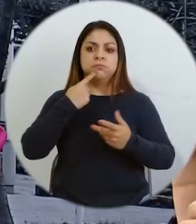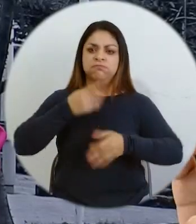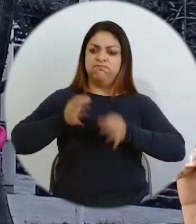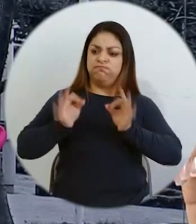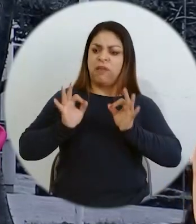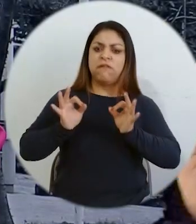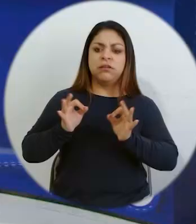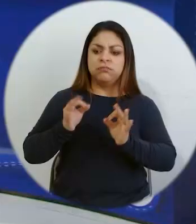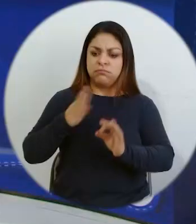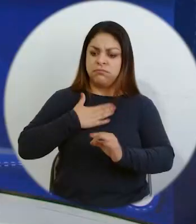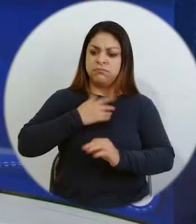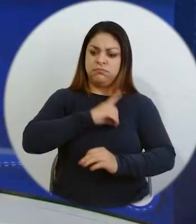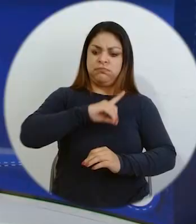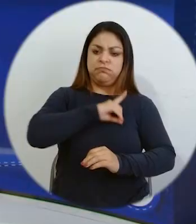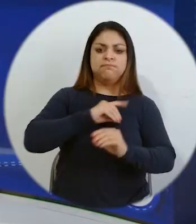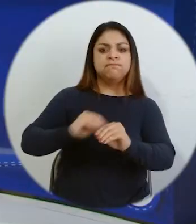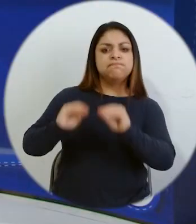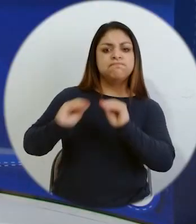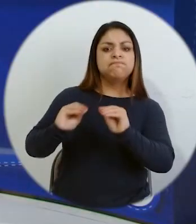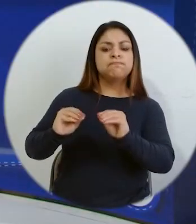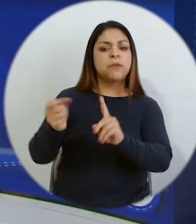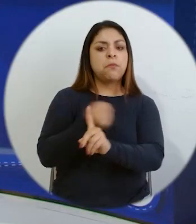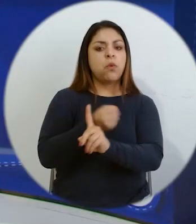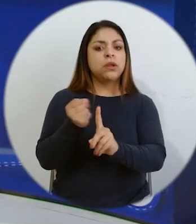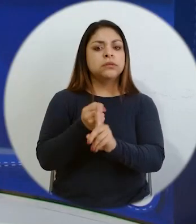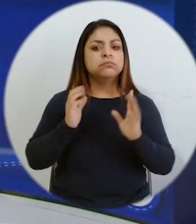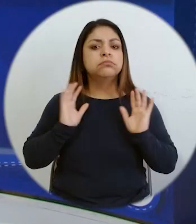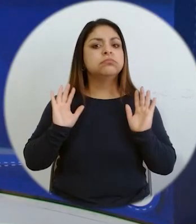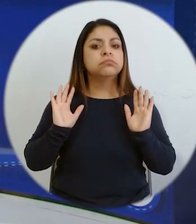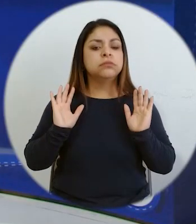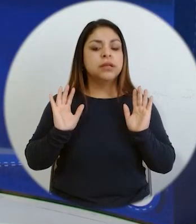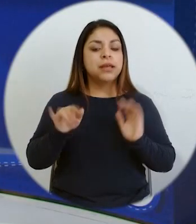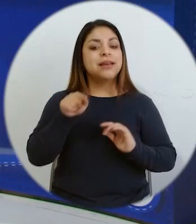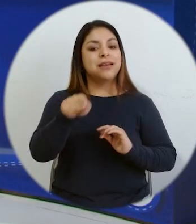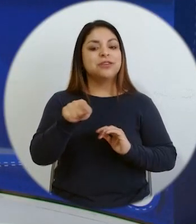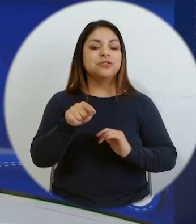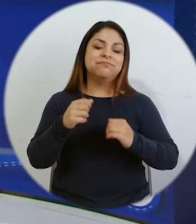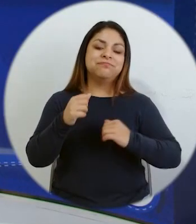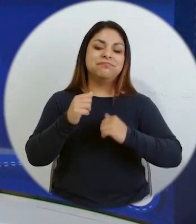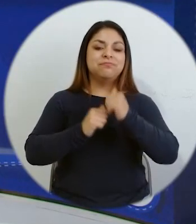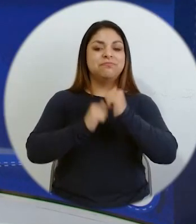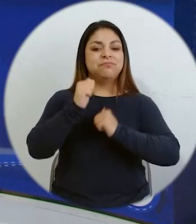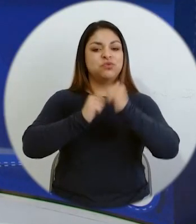esto también conlleva entonces a esa violencia estructural que viene ligada con